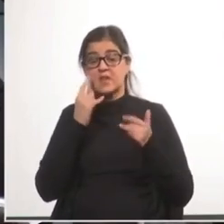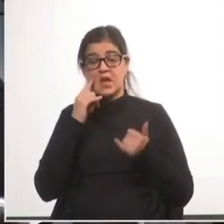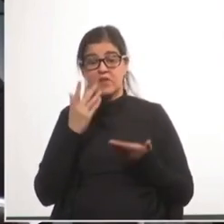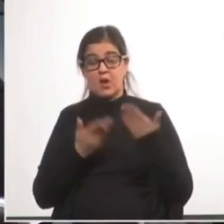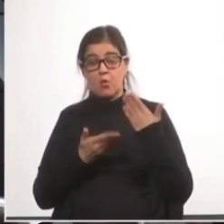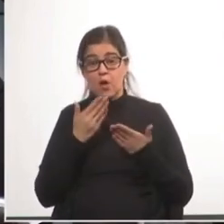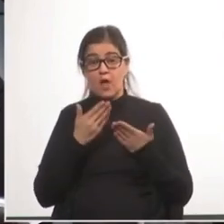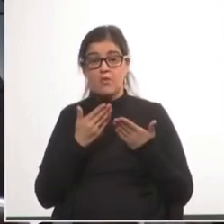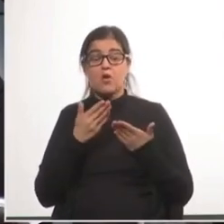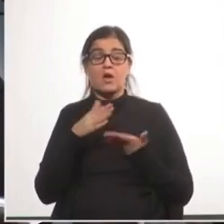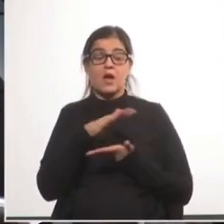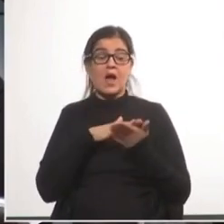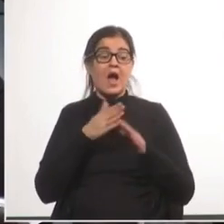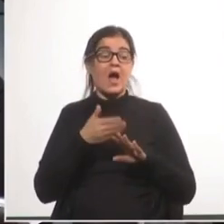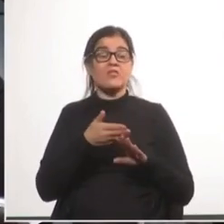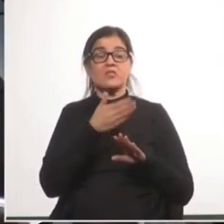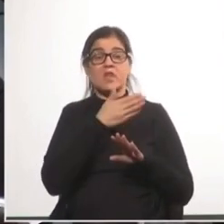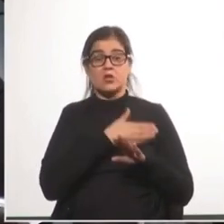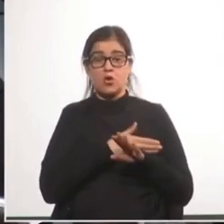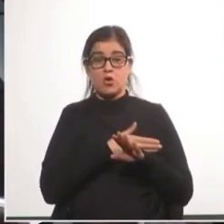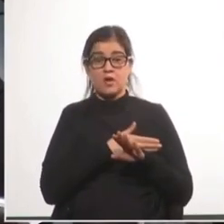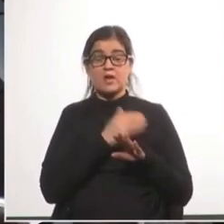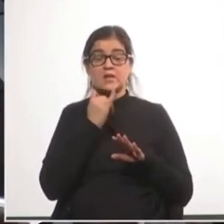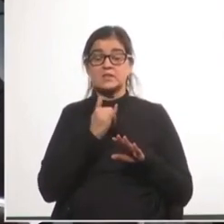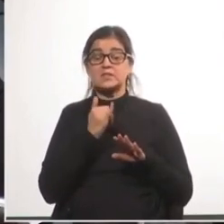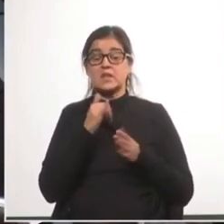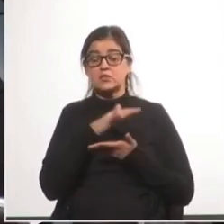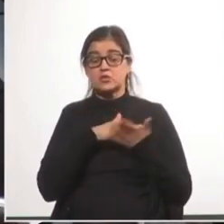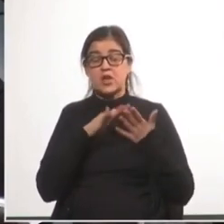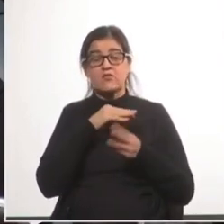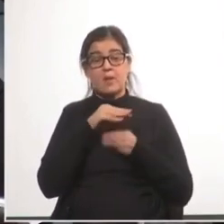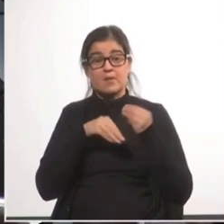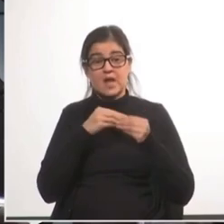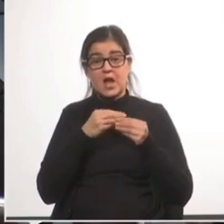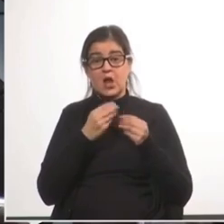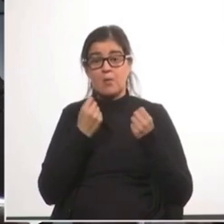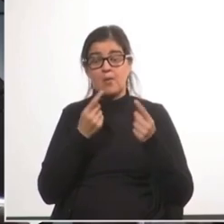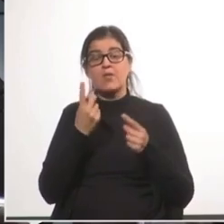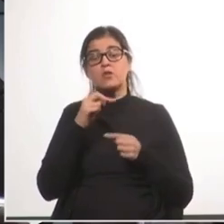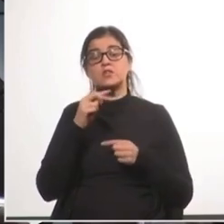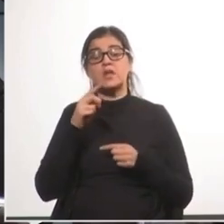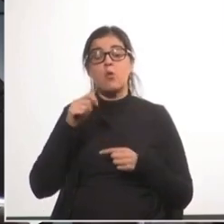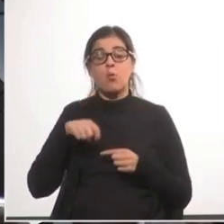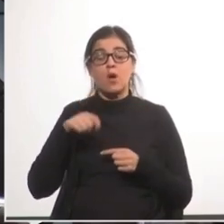los parámetros anteriores, y si las condiciones familiares lo permiten, el juez